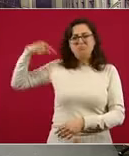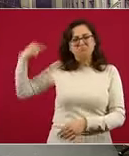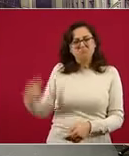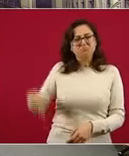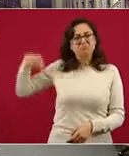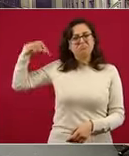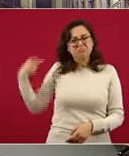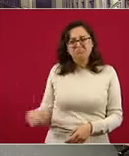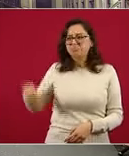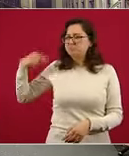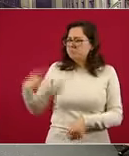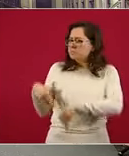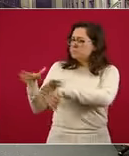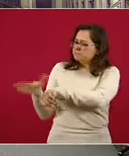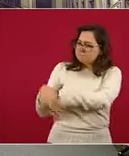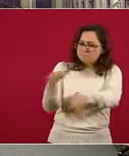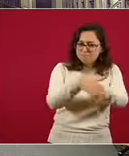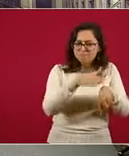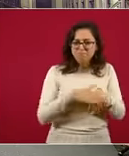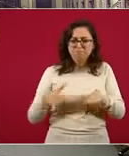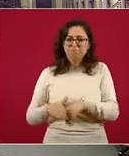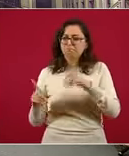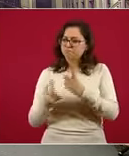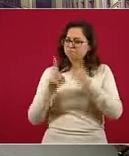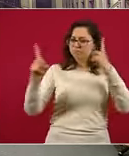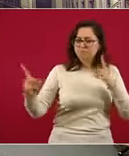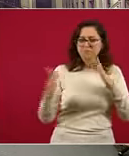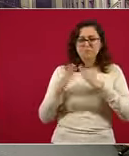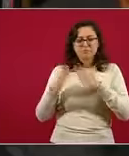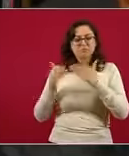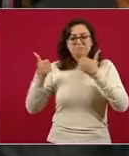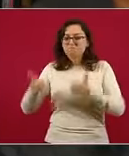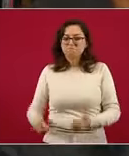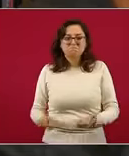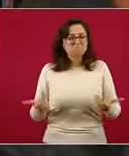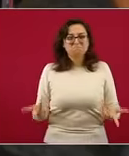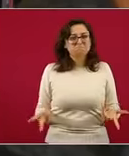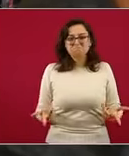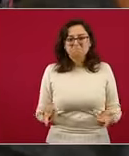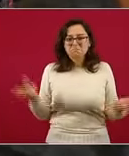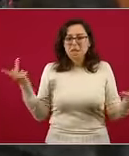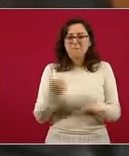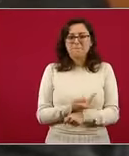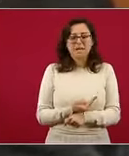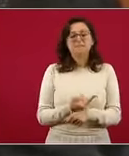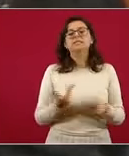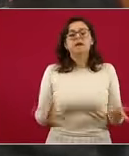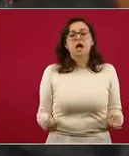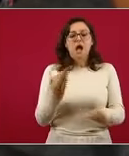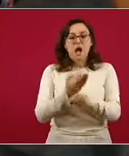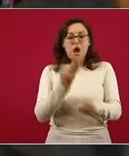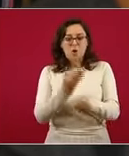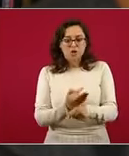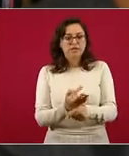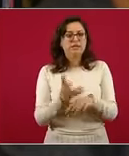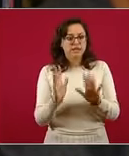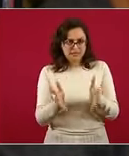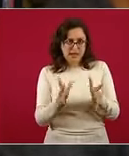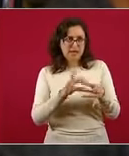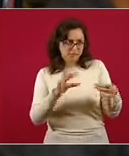al reconfinamiento, ¿no? A guardar esta sana distancia de nuevo, podía seguir esta inercia. Entonces, la pregunta es, ¿cómo se está ampliando el sistema? Ya nos comparten hoy que